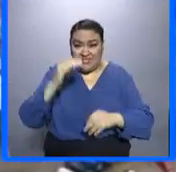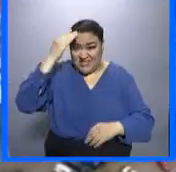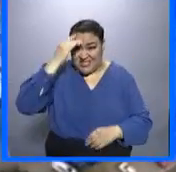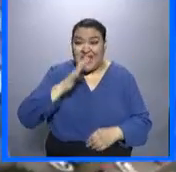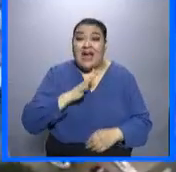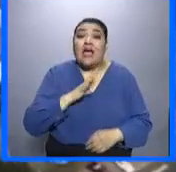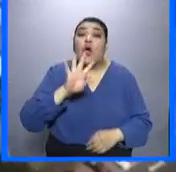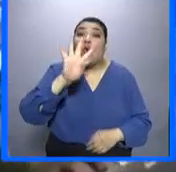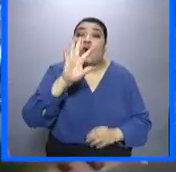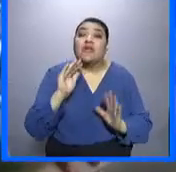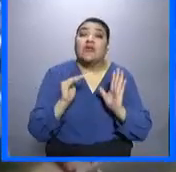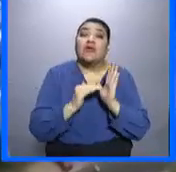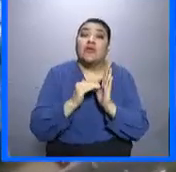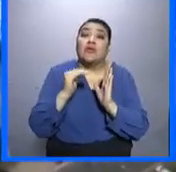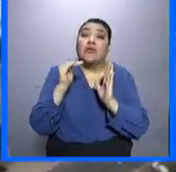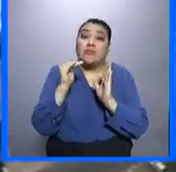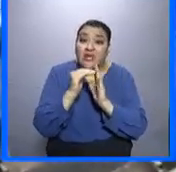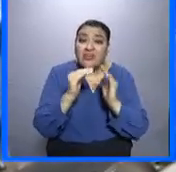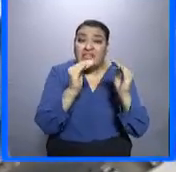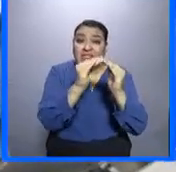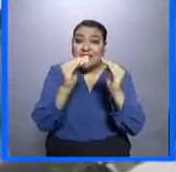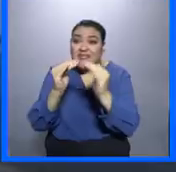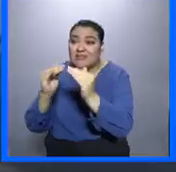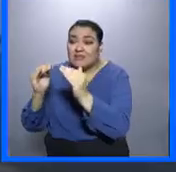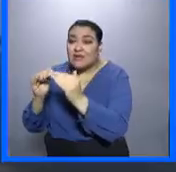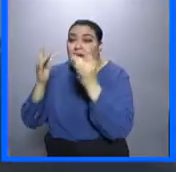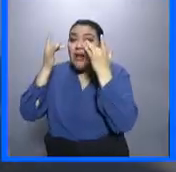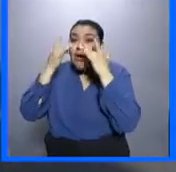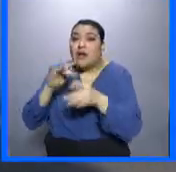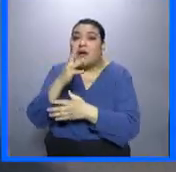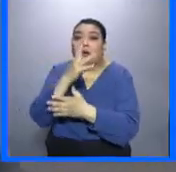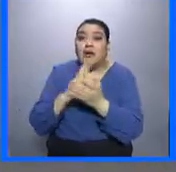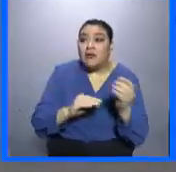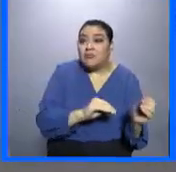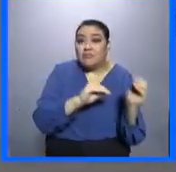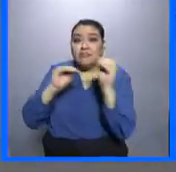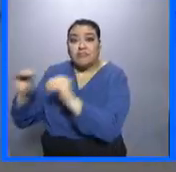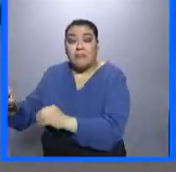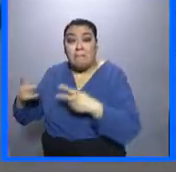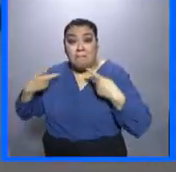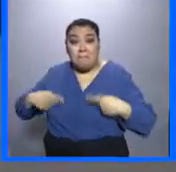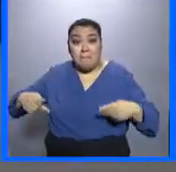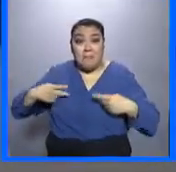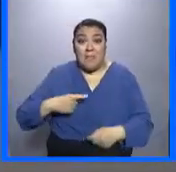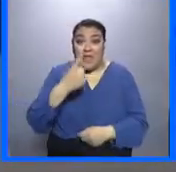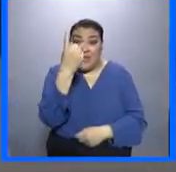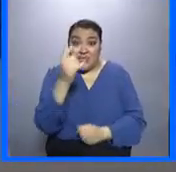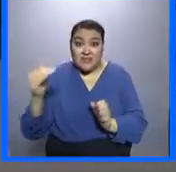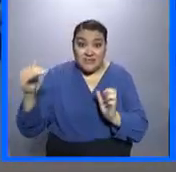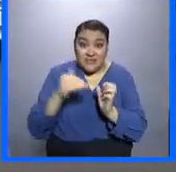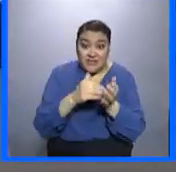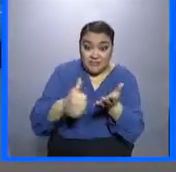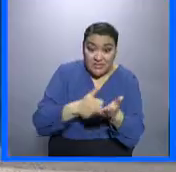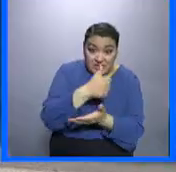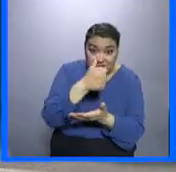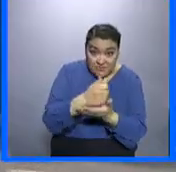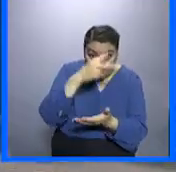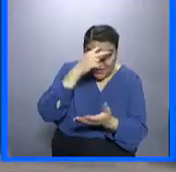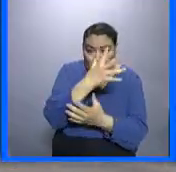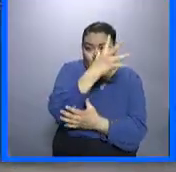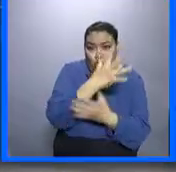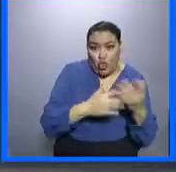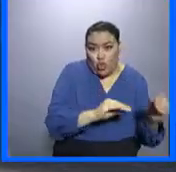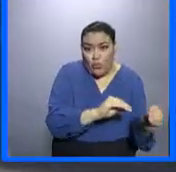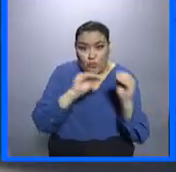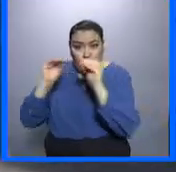4 millones de hogares abandonados en todo el país, que 100,000 personas han sido expulsadas de la Ciudad de México, además